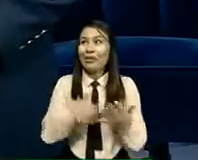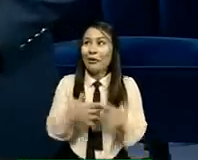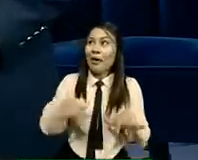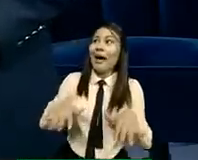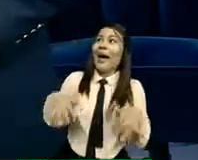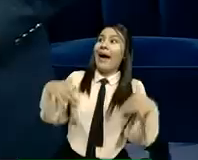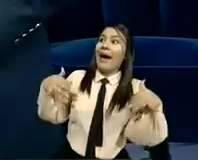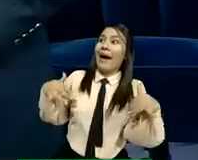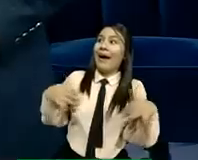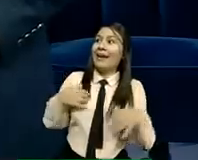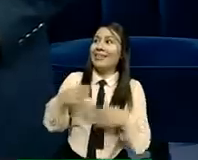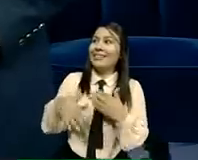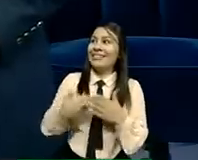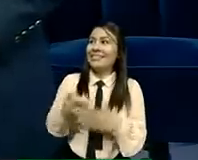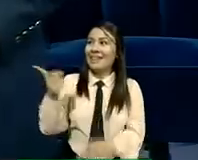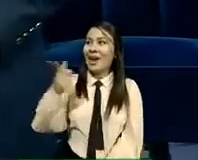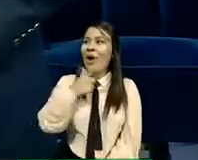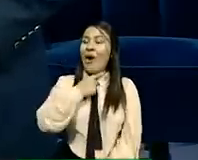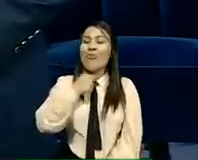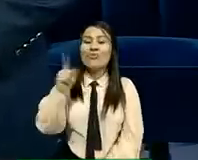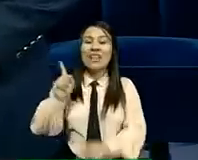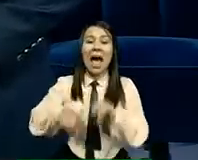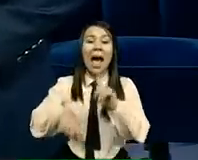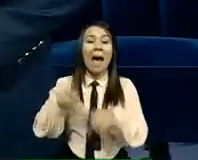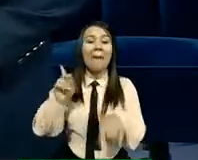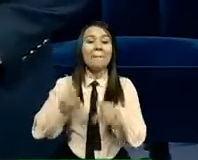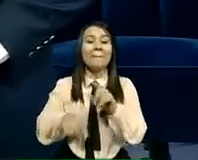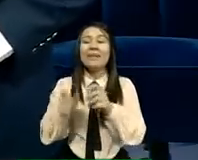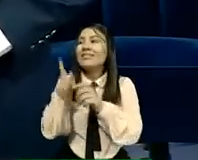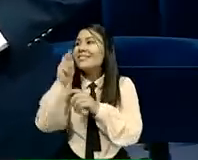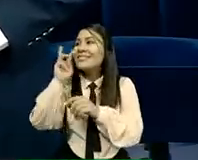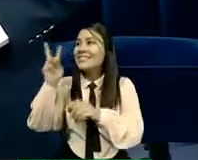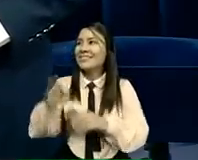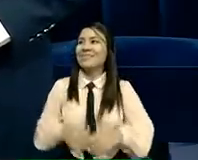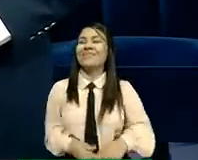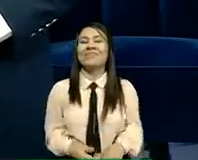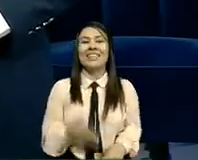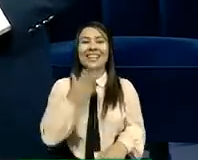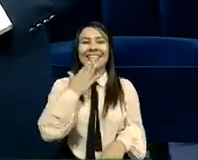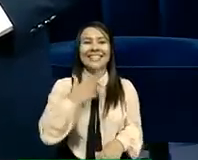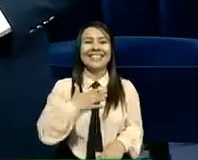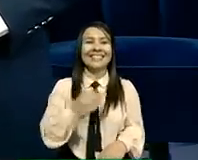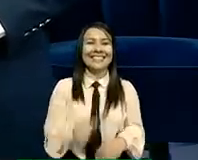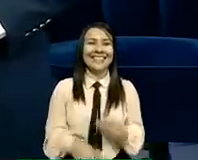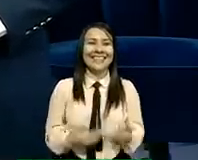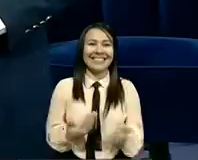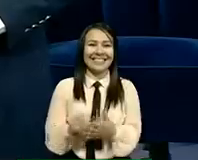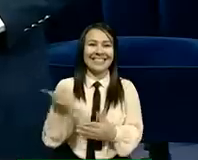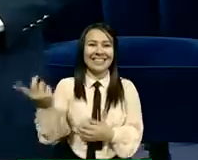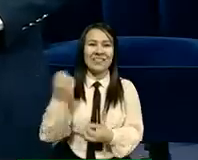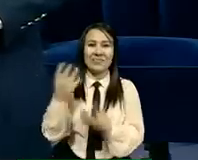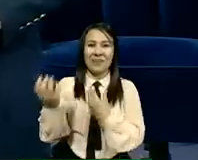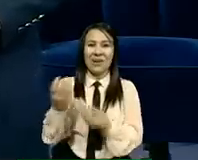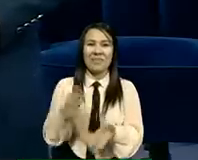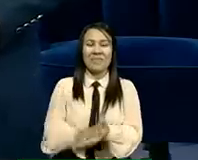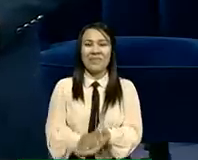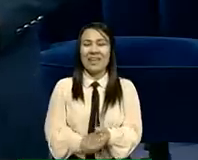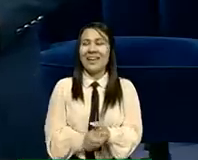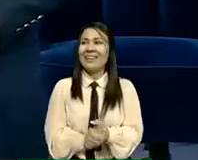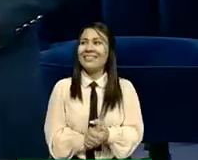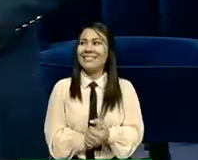los moralonáuticos que lo siguen regularmente. Mi querido José, voy a seguir con usted la información.